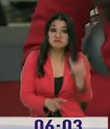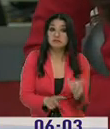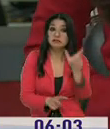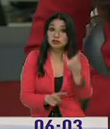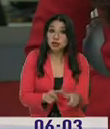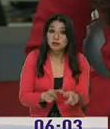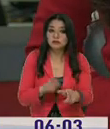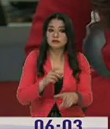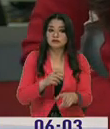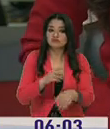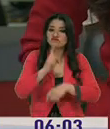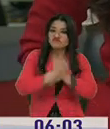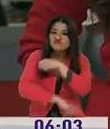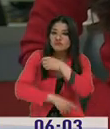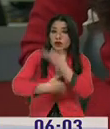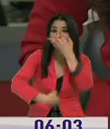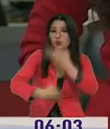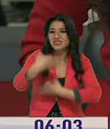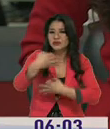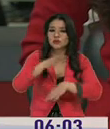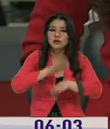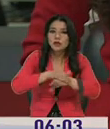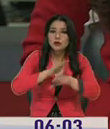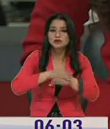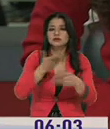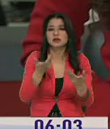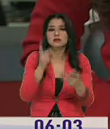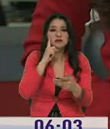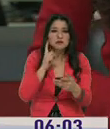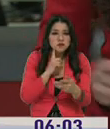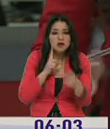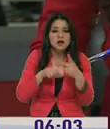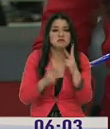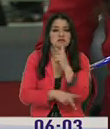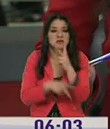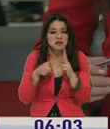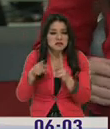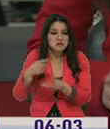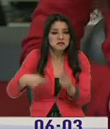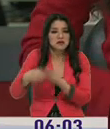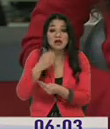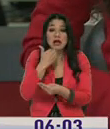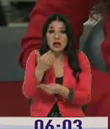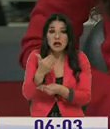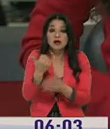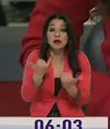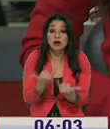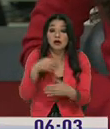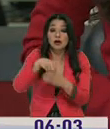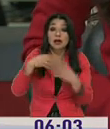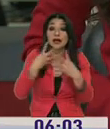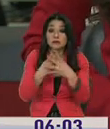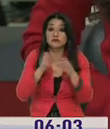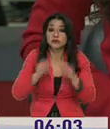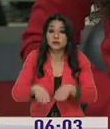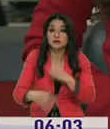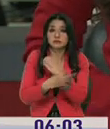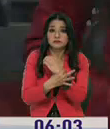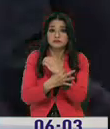que han sido judicializadas por delitos sexuales e hidrocarburos quienes del momento cumplen arresto domiciliario